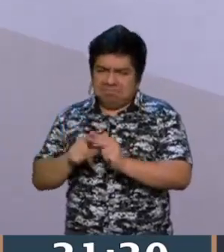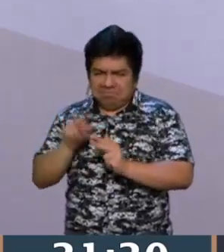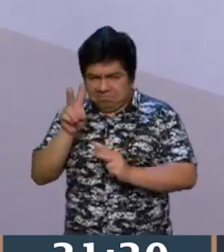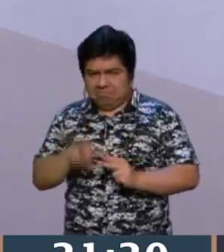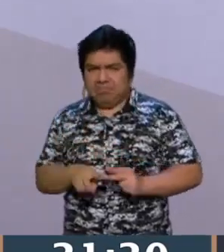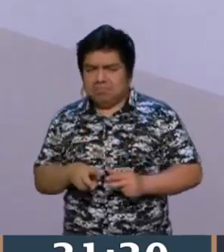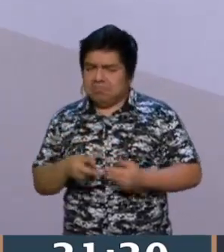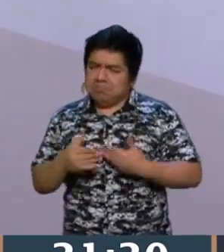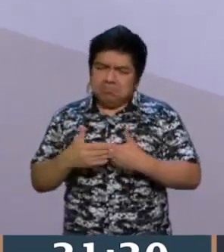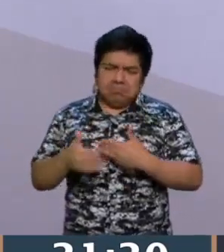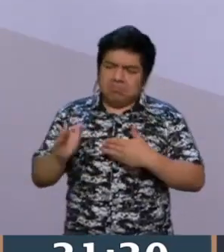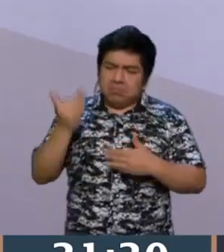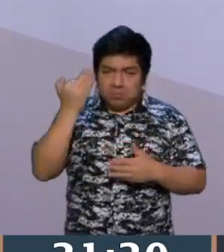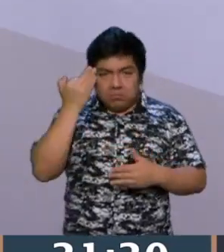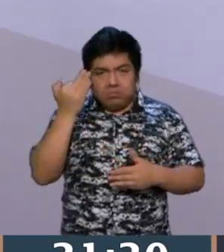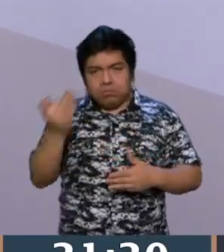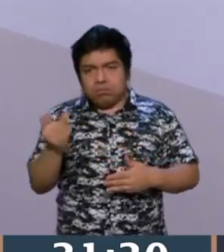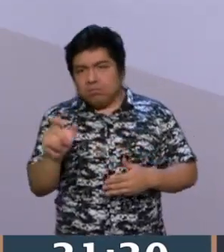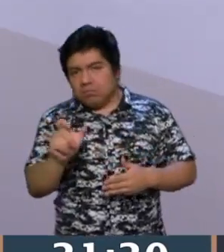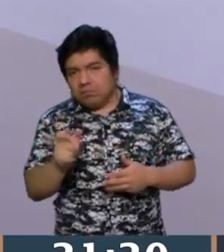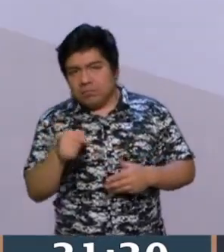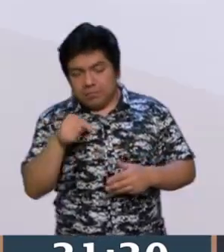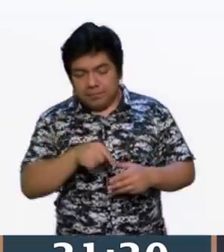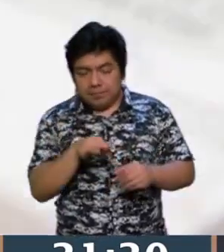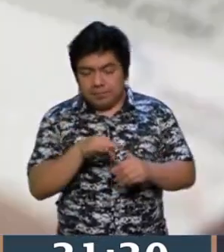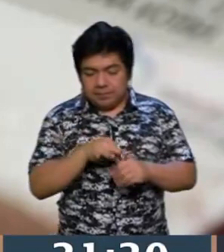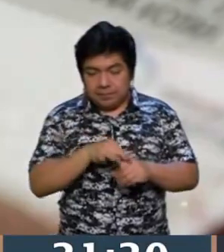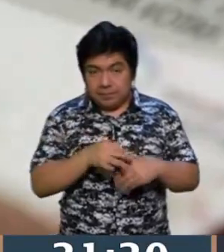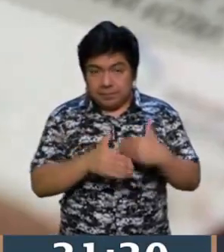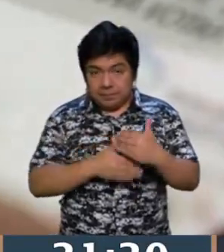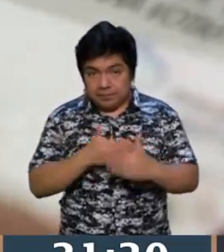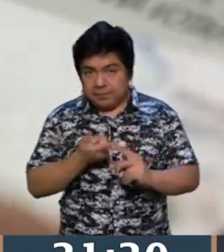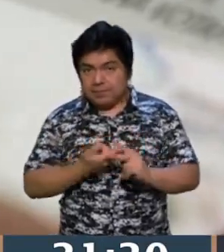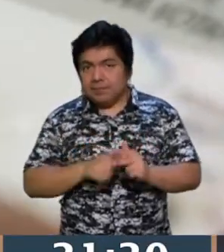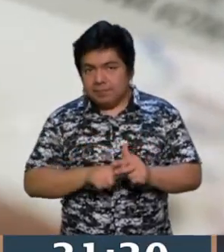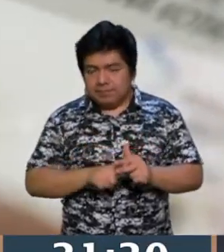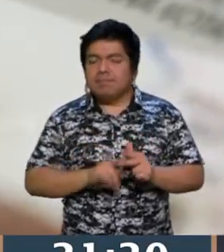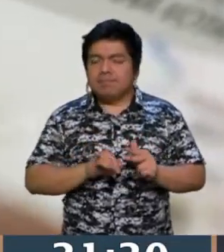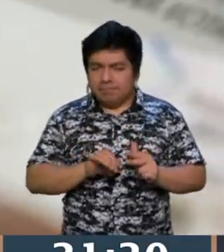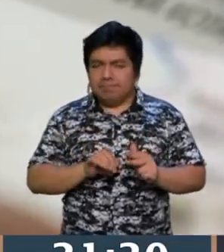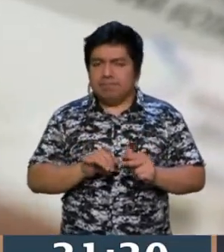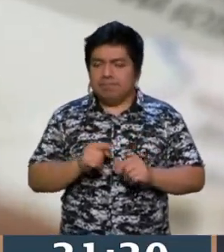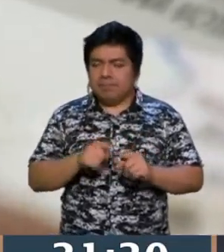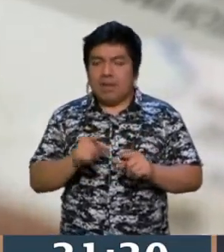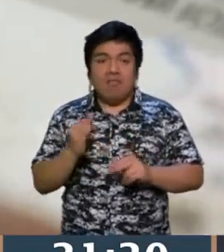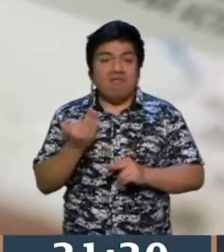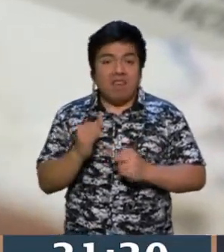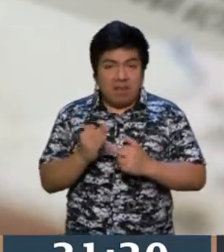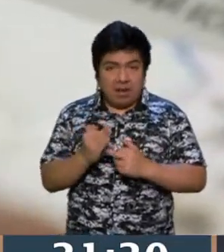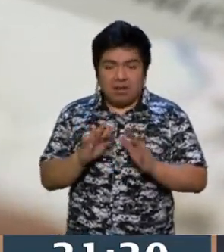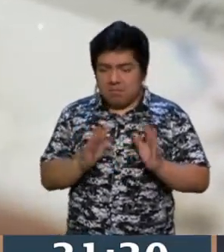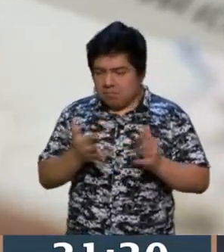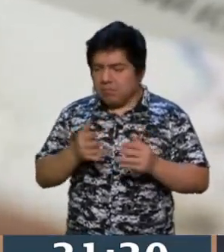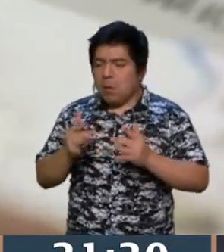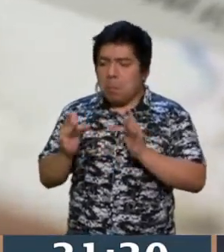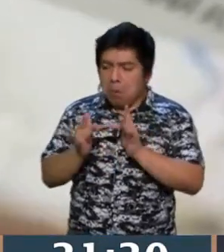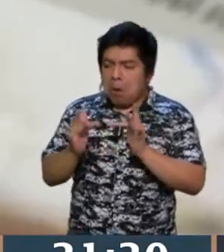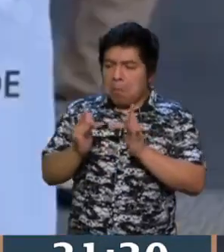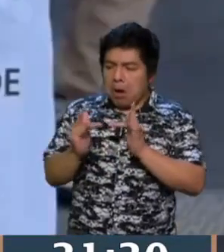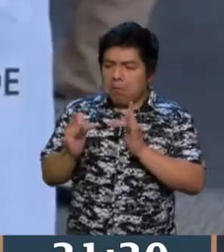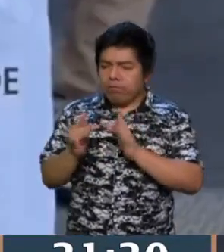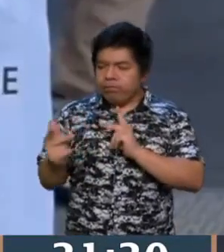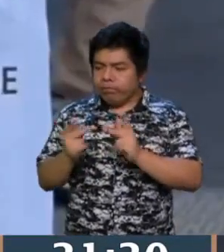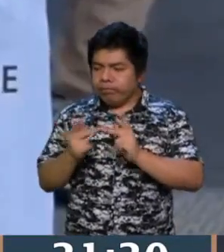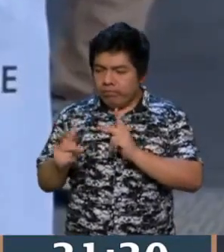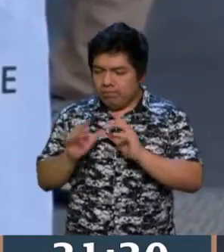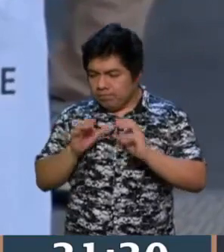mano. Sí, tenemos ya pues prácticamente desde que se inició el proceso electoral, ahora desde febrero, hemos estado en contacto, hemos